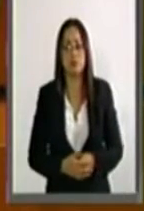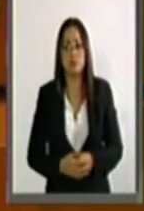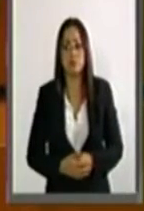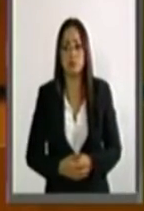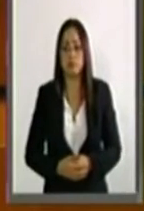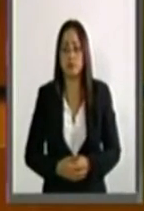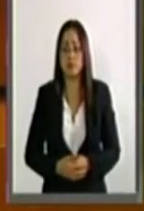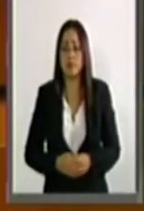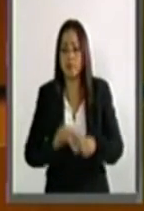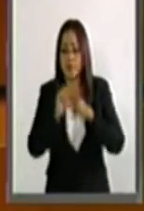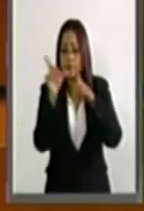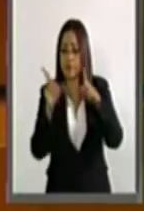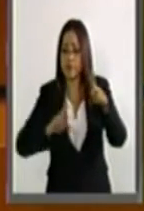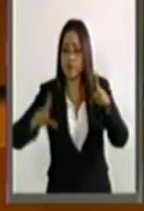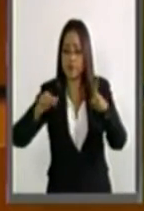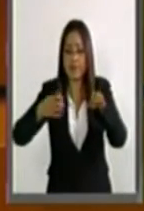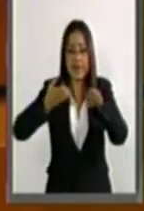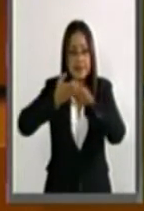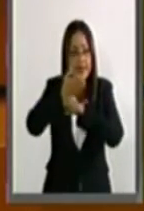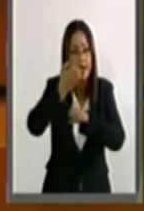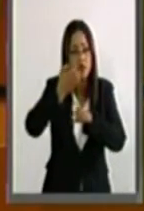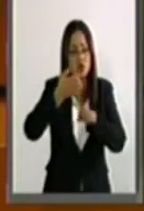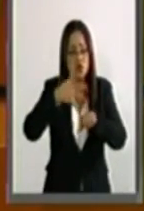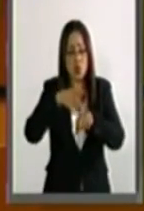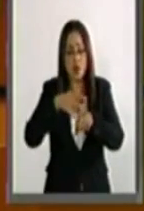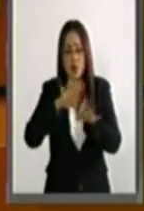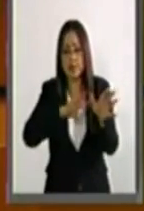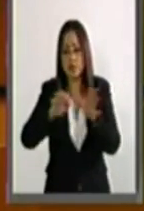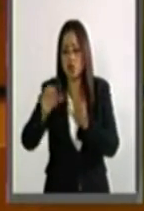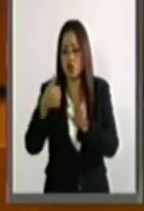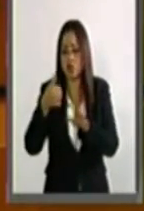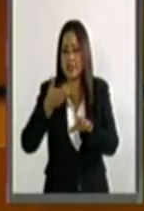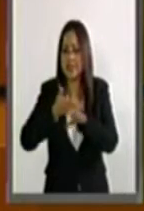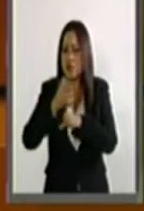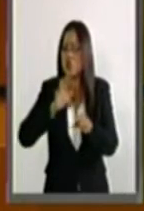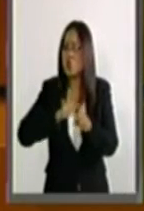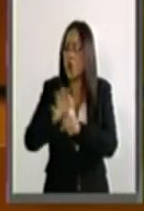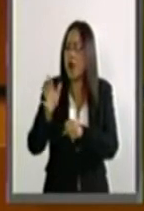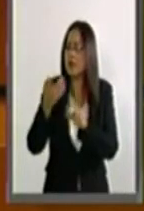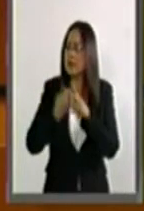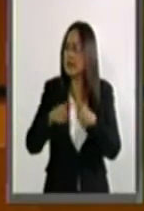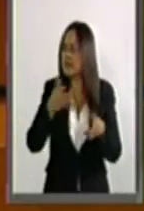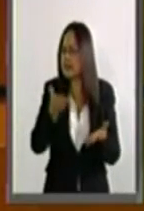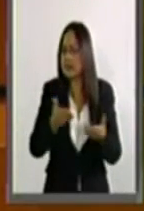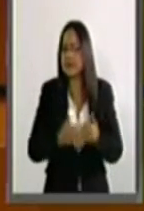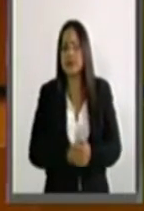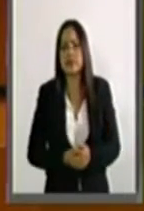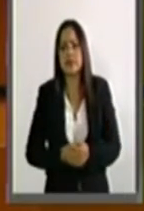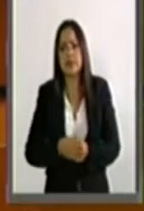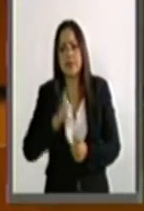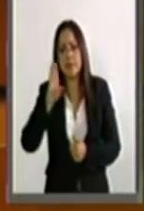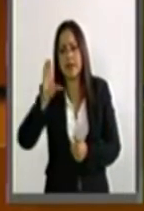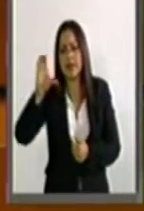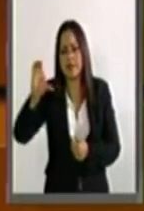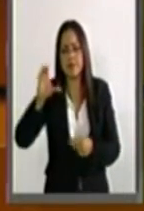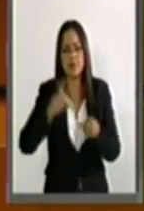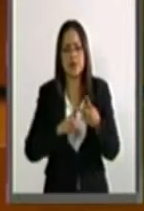Los estados en donde el número 911 entró ya en operación el 3 de octubre son Baja